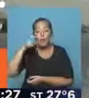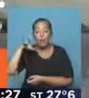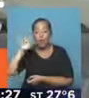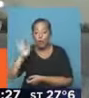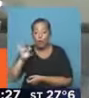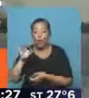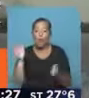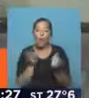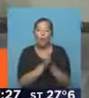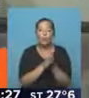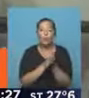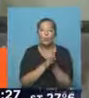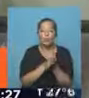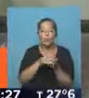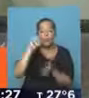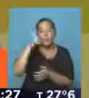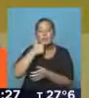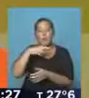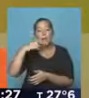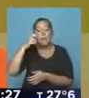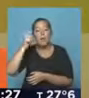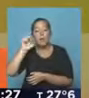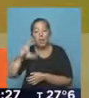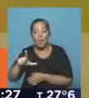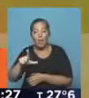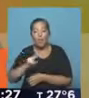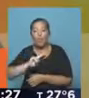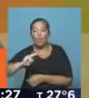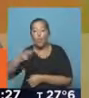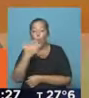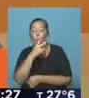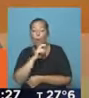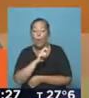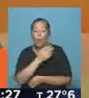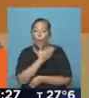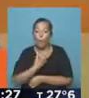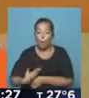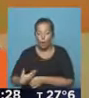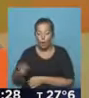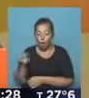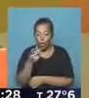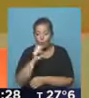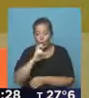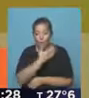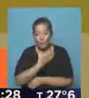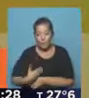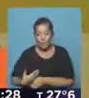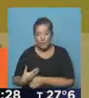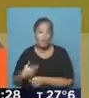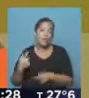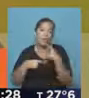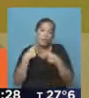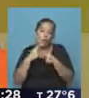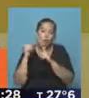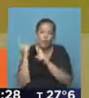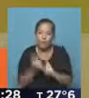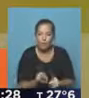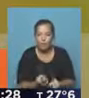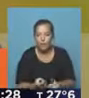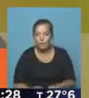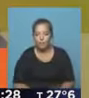con jorge glas espinel son los dos bises de correa este es todo un dato es decir está todo contiene era pura con continuidad sin